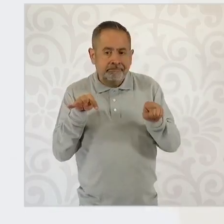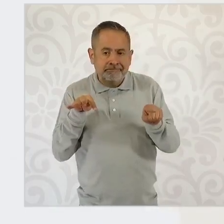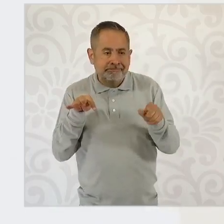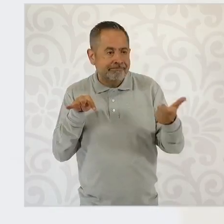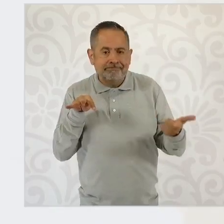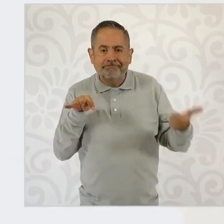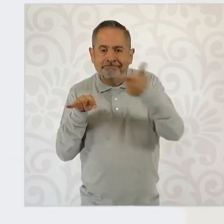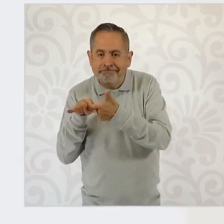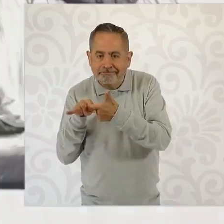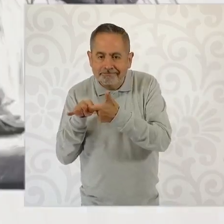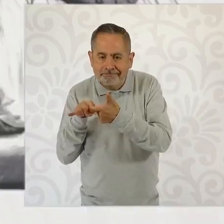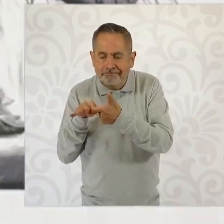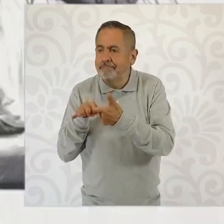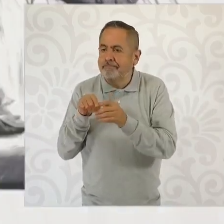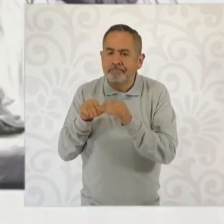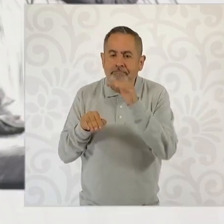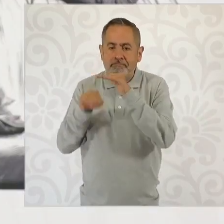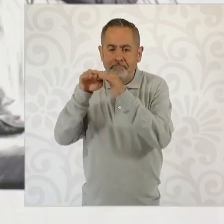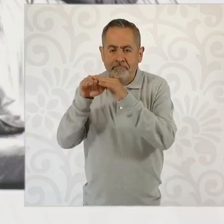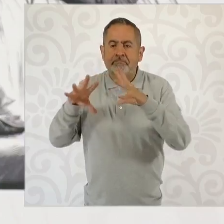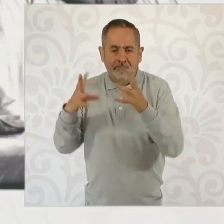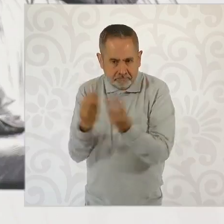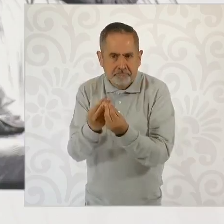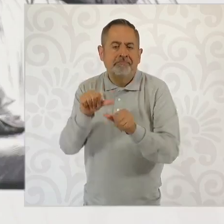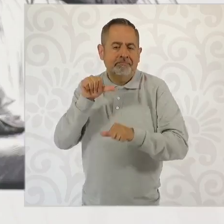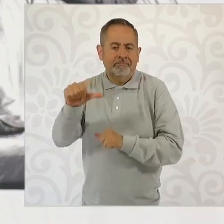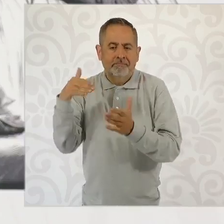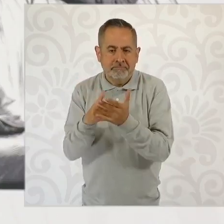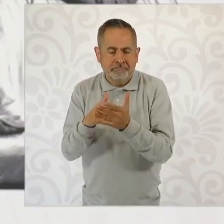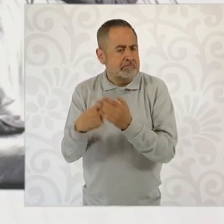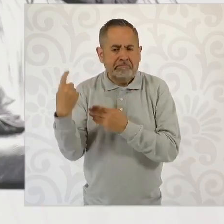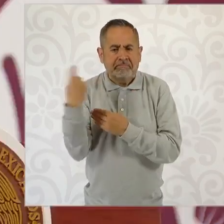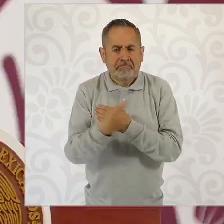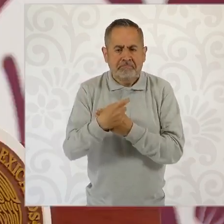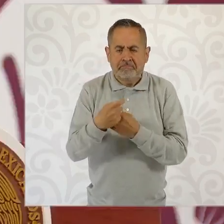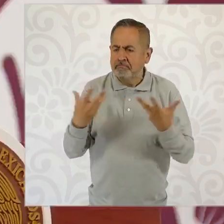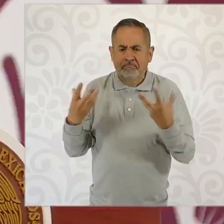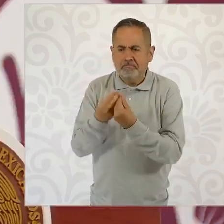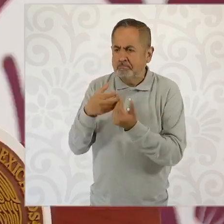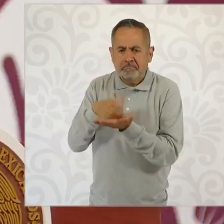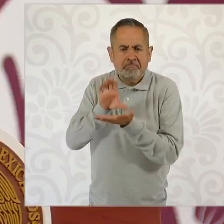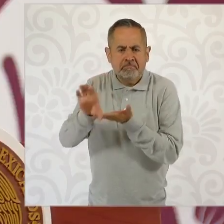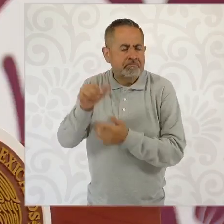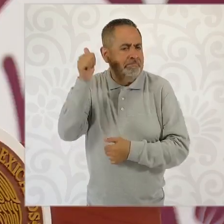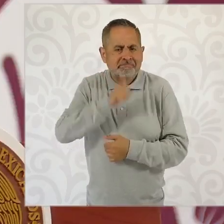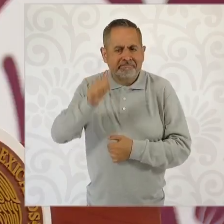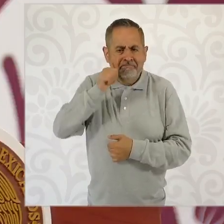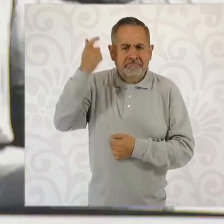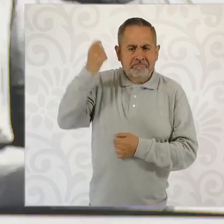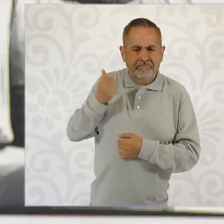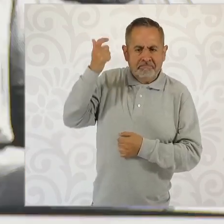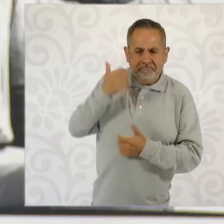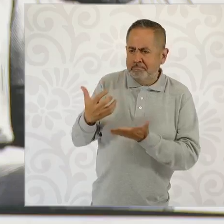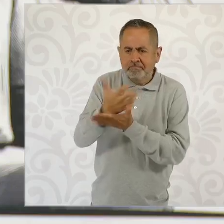manera solidaria le da lo correspondiente de manera automática para que tenga siempre y se jubile siempre con el